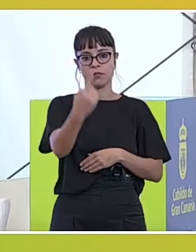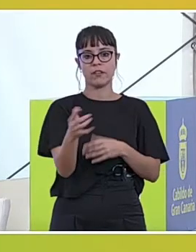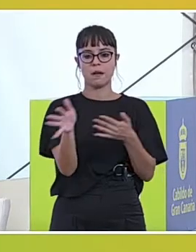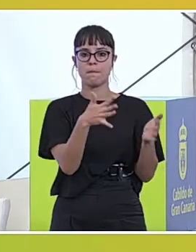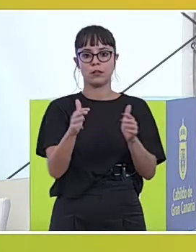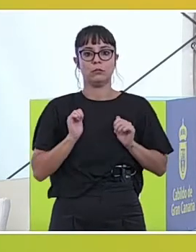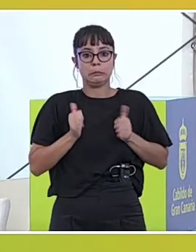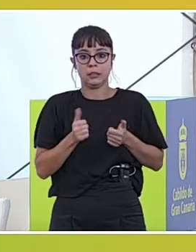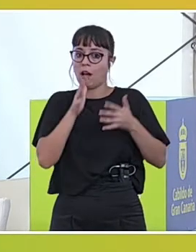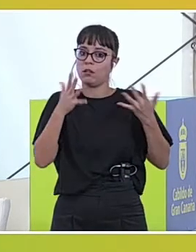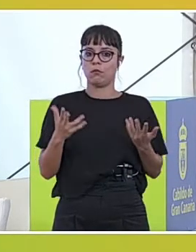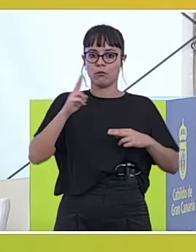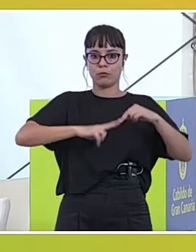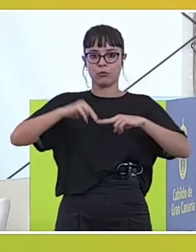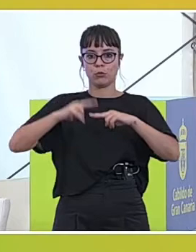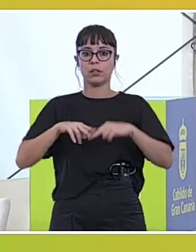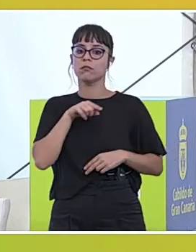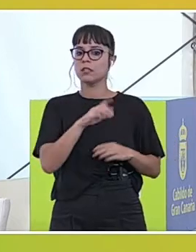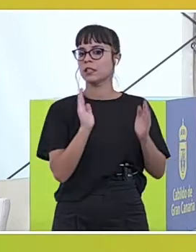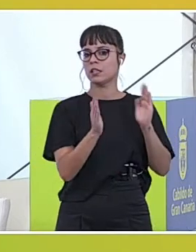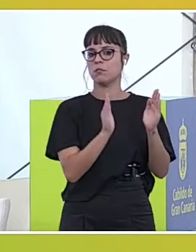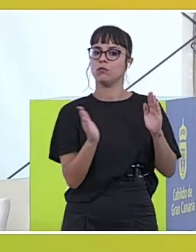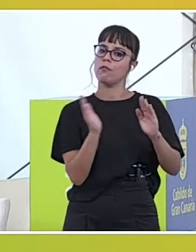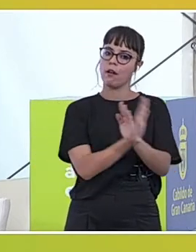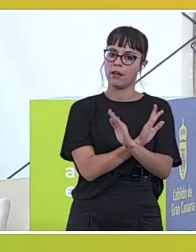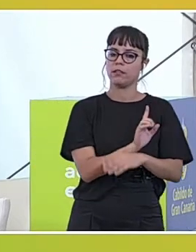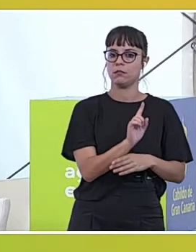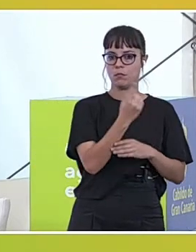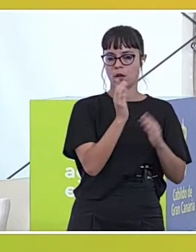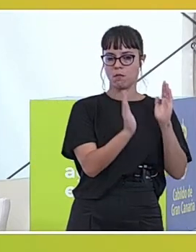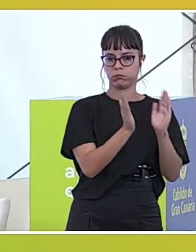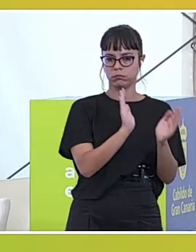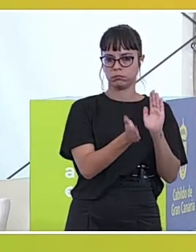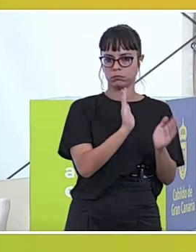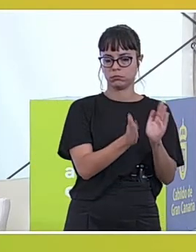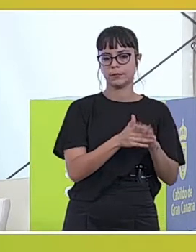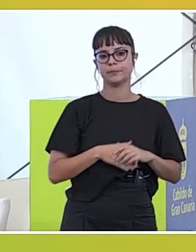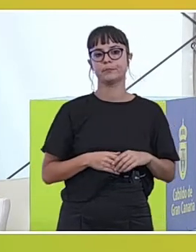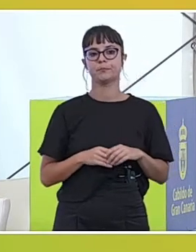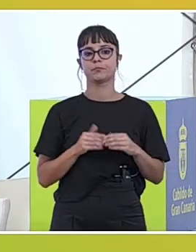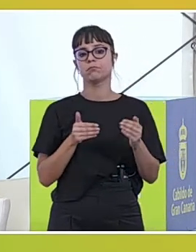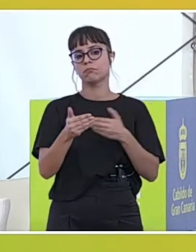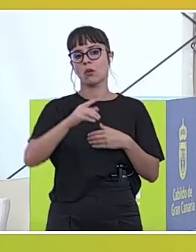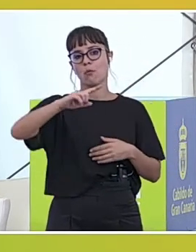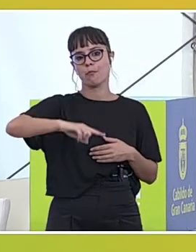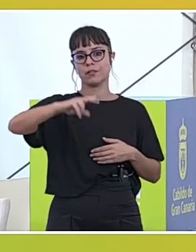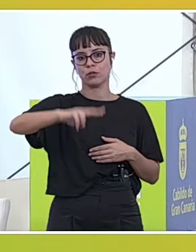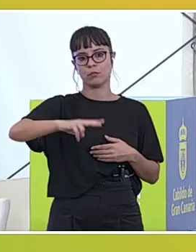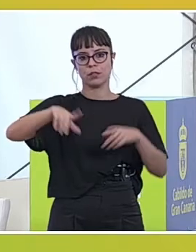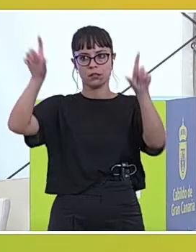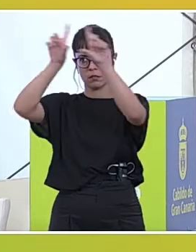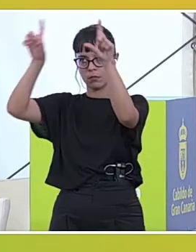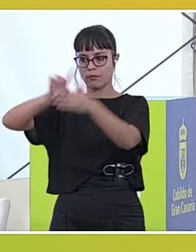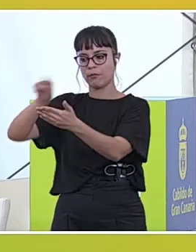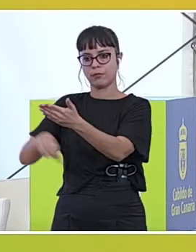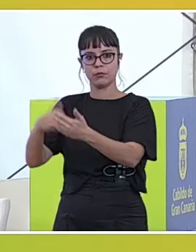a ser uno de nuestros pretratamientos. Luego, próximamente, dentro de un mes o dos, saldrá la licitación para